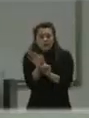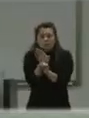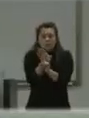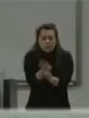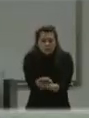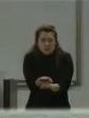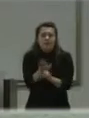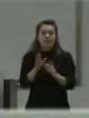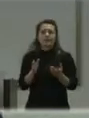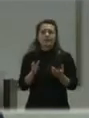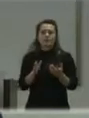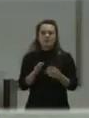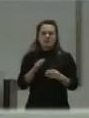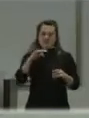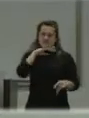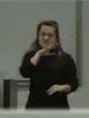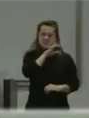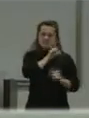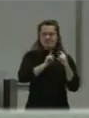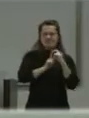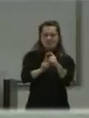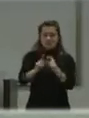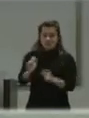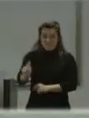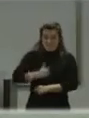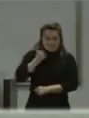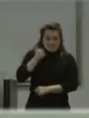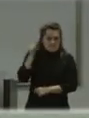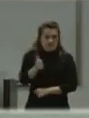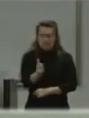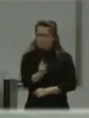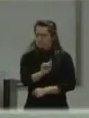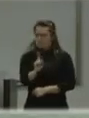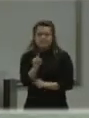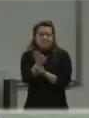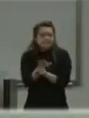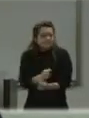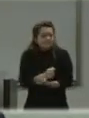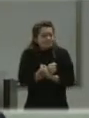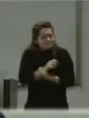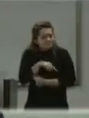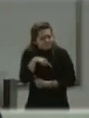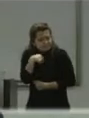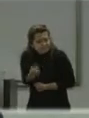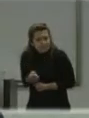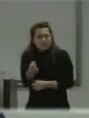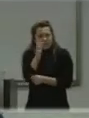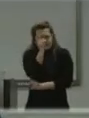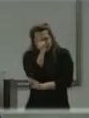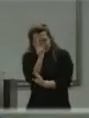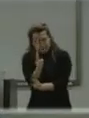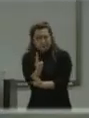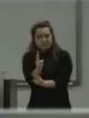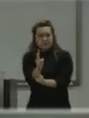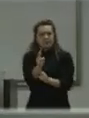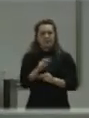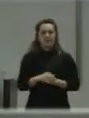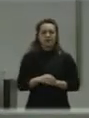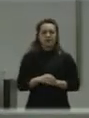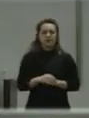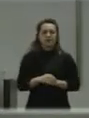no decirle malas palabras no abusar de ella quererla respetarla y